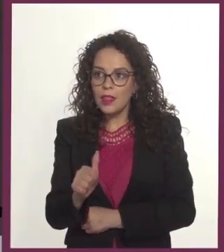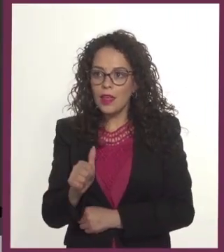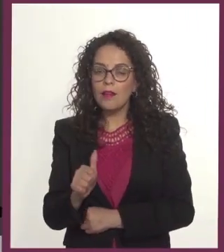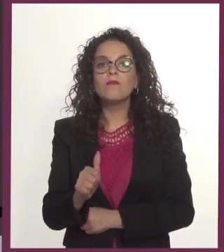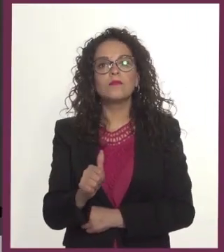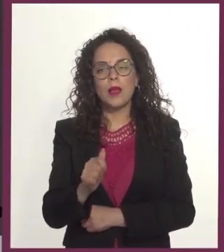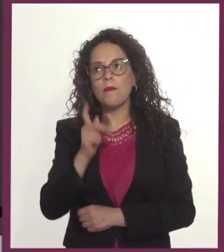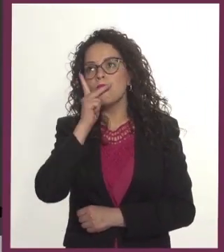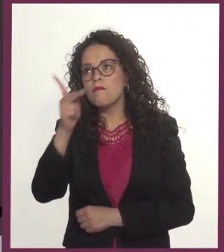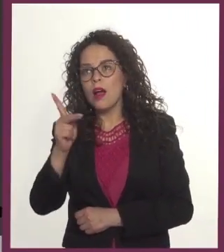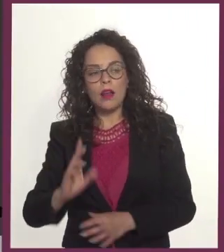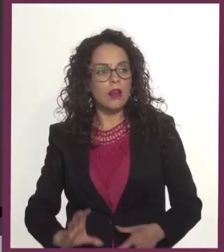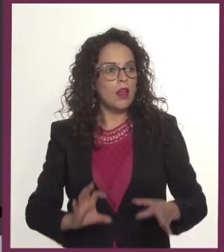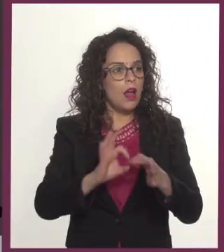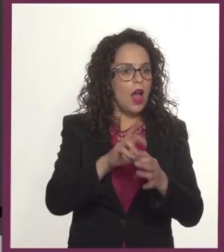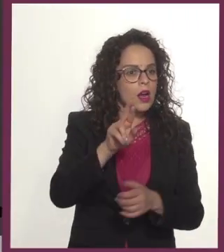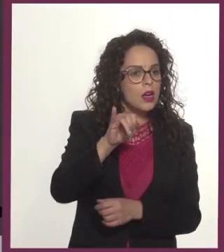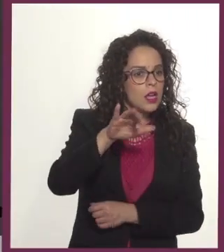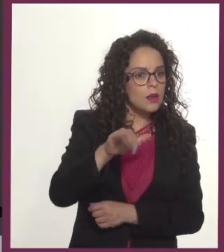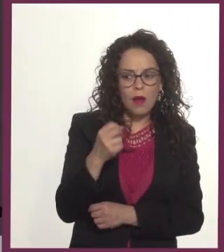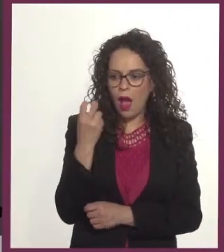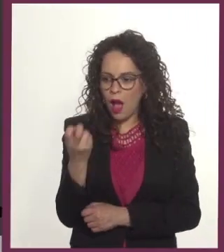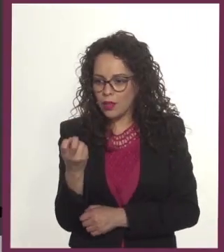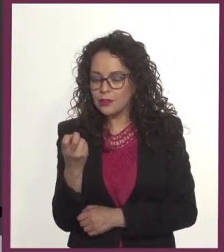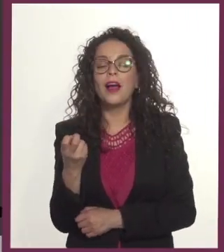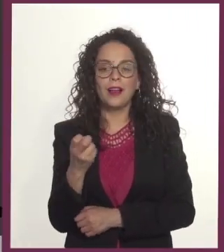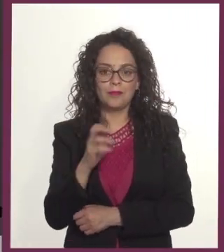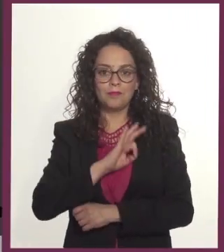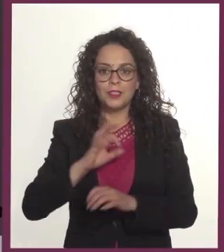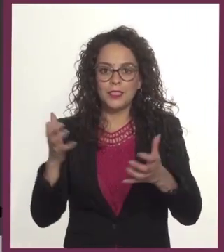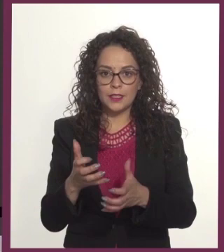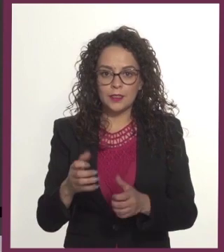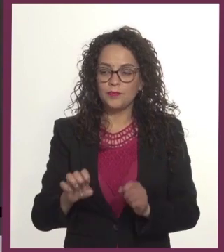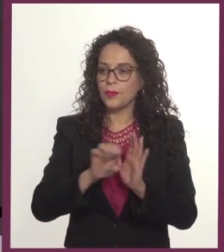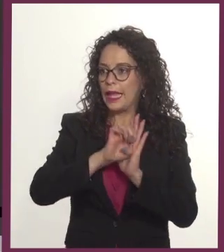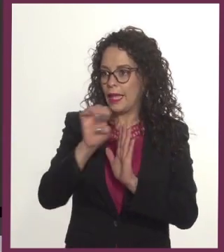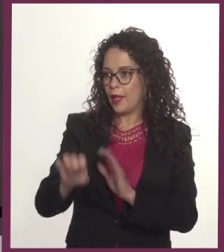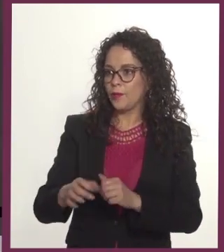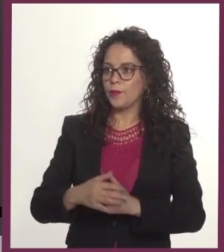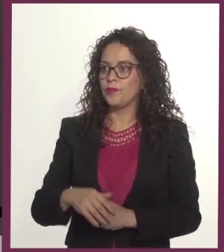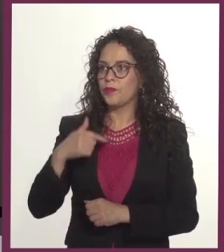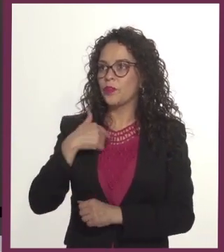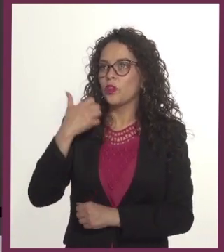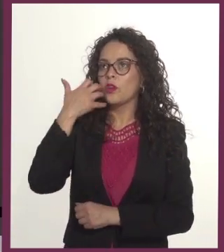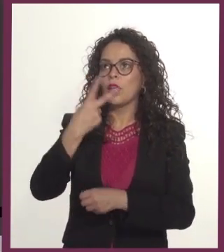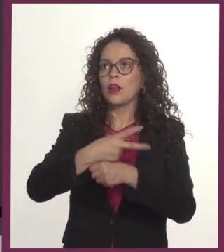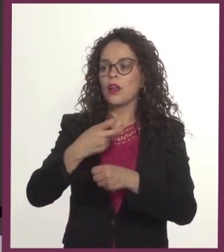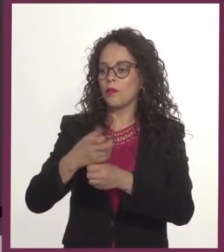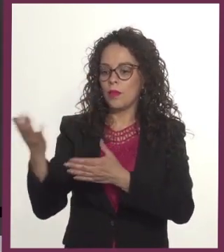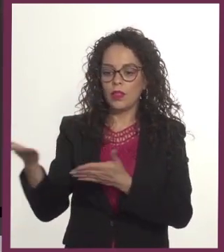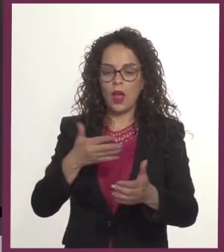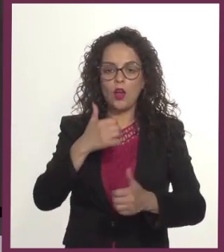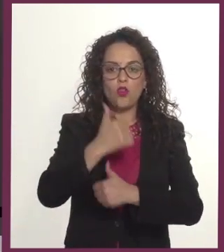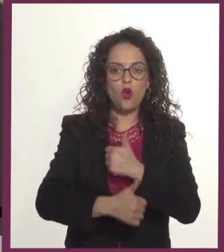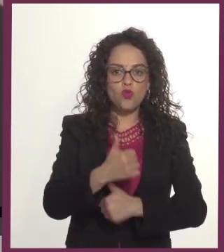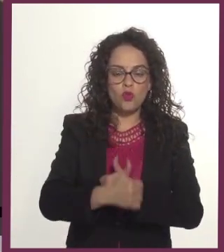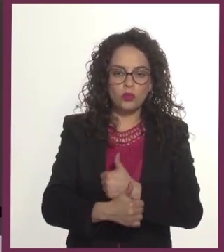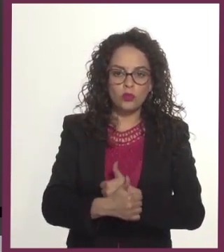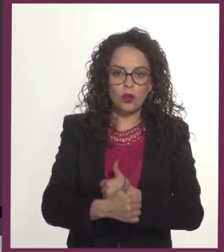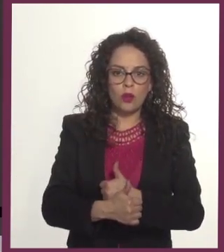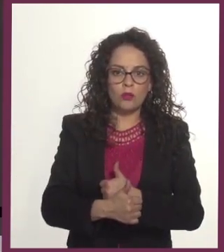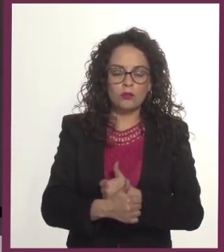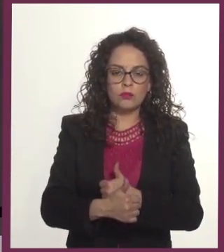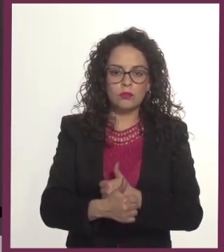Te recomiendo, para hacer buenas rimas, que pienses lo que quieres decir y luego busques qué rima con